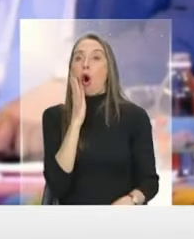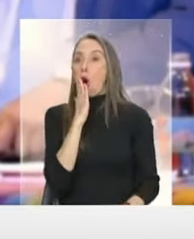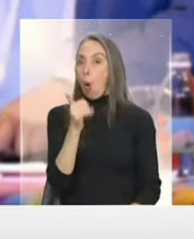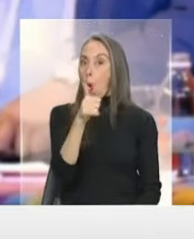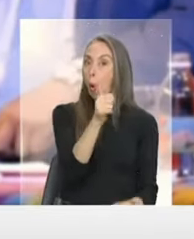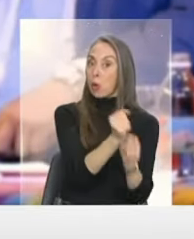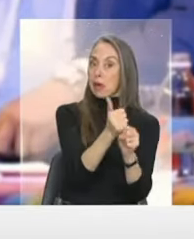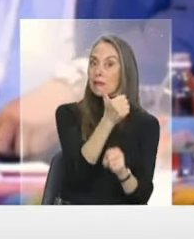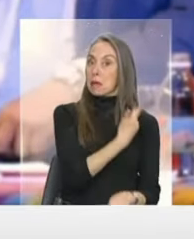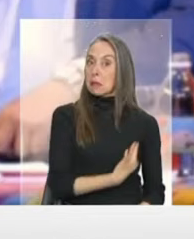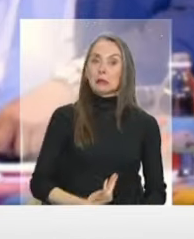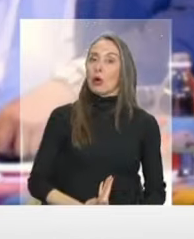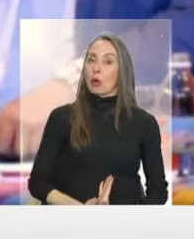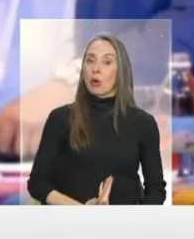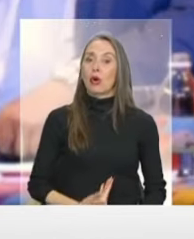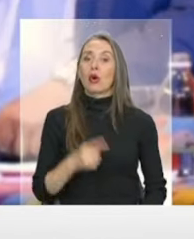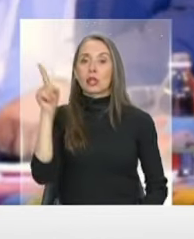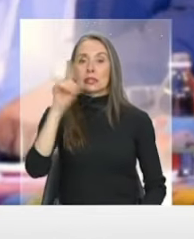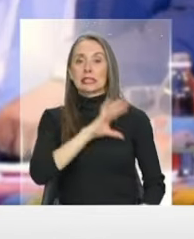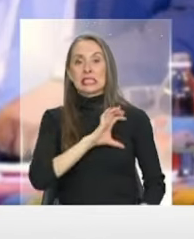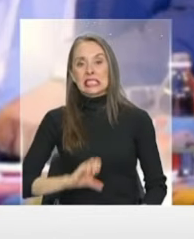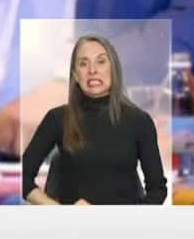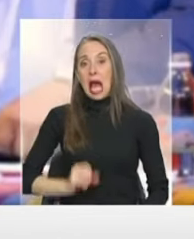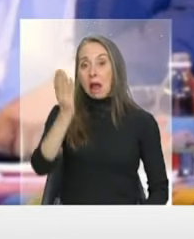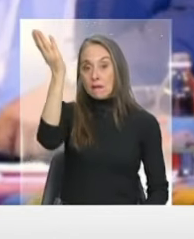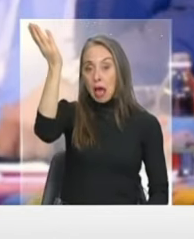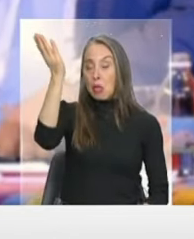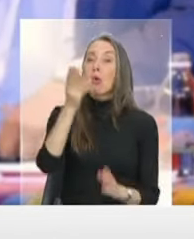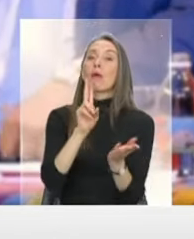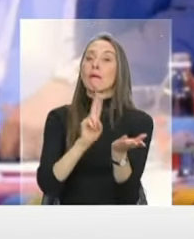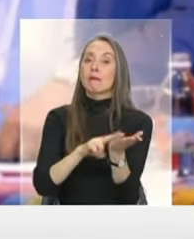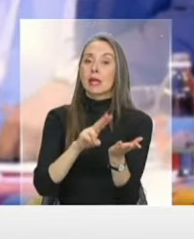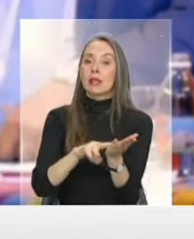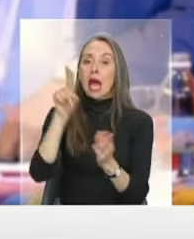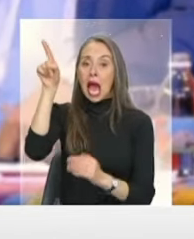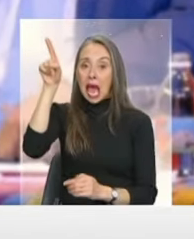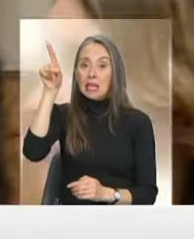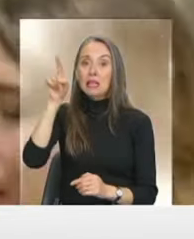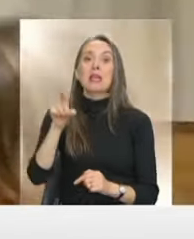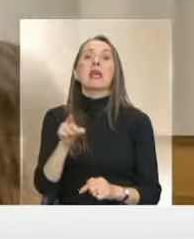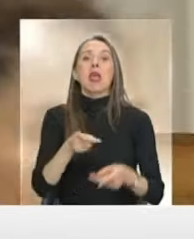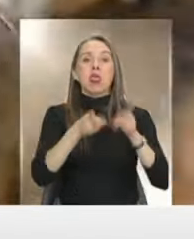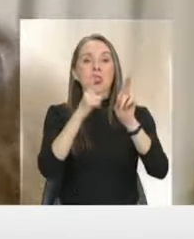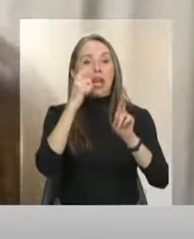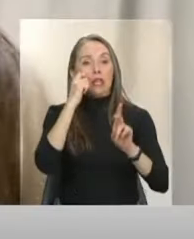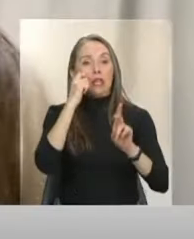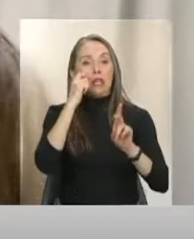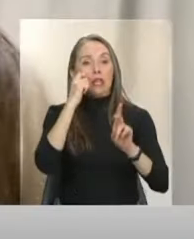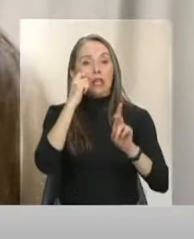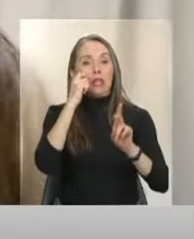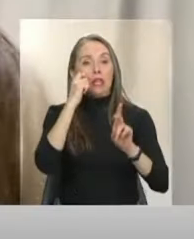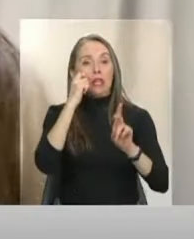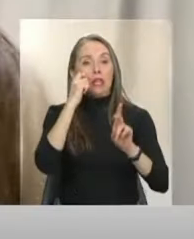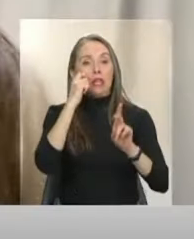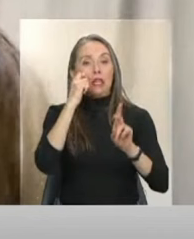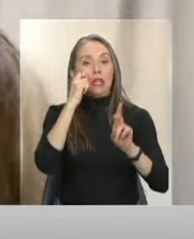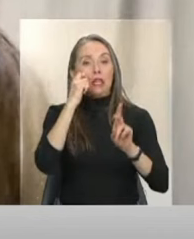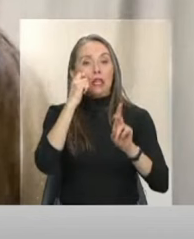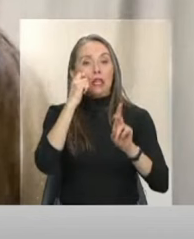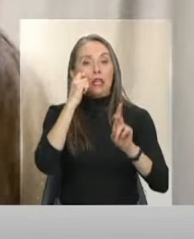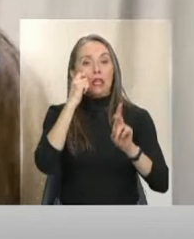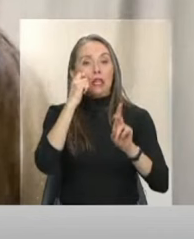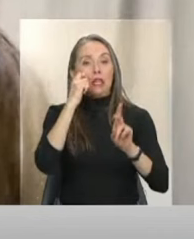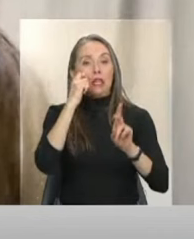qué eficiente, ¿no? Que el Obvio. caso El Salvador. Pero la verdad es que ahí se han violado derechos humanos. Fueron las palabras. Lo que pasa es que sí, o